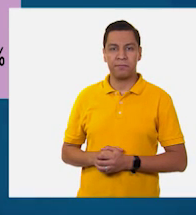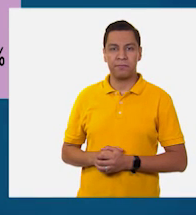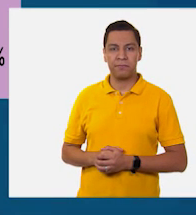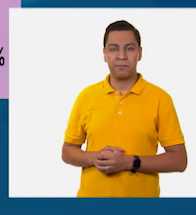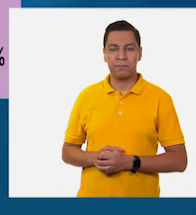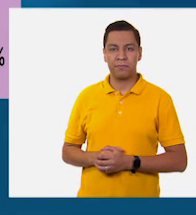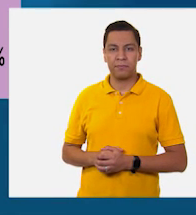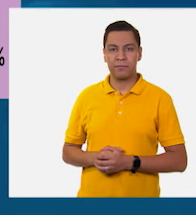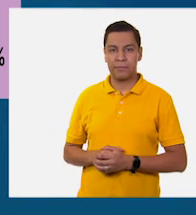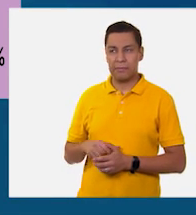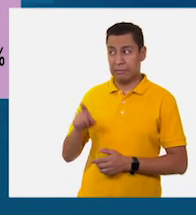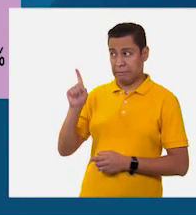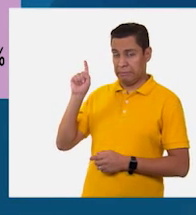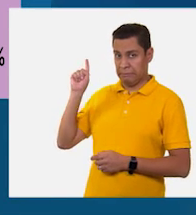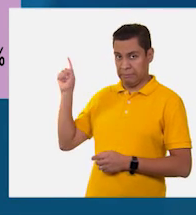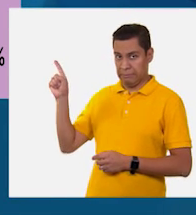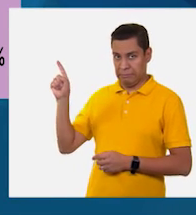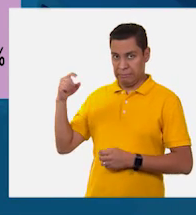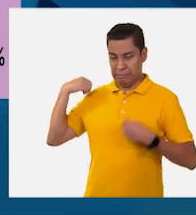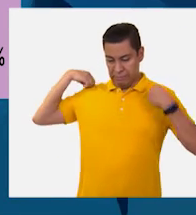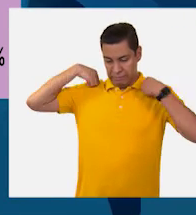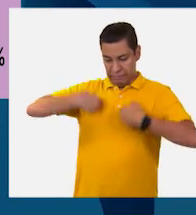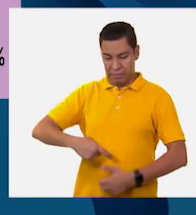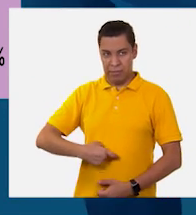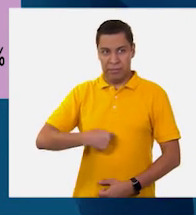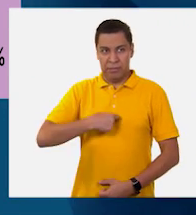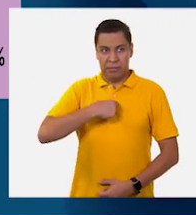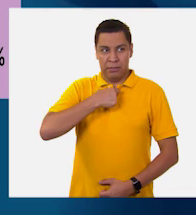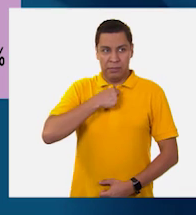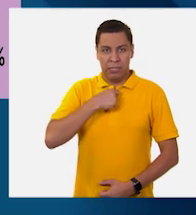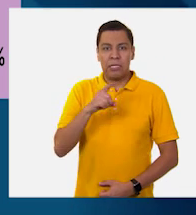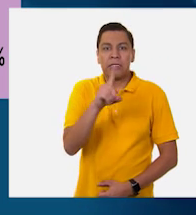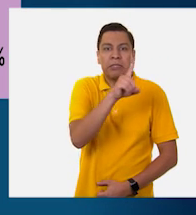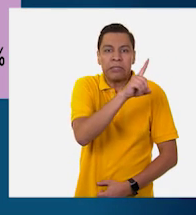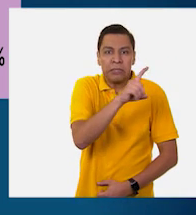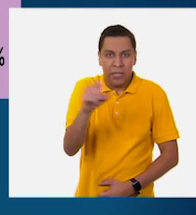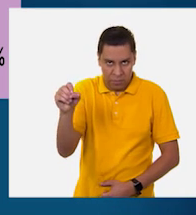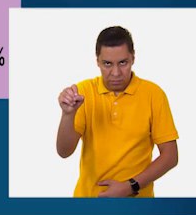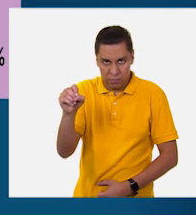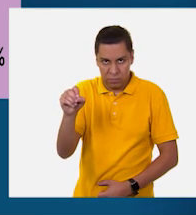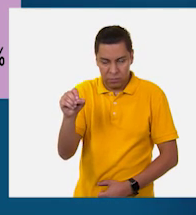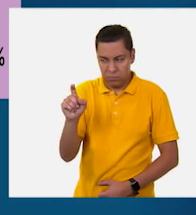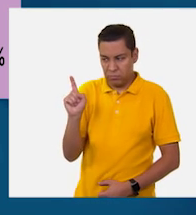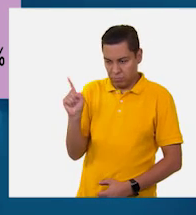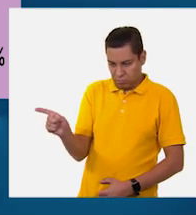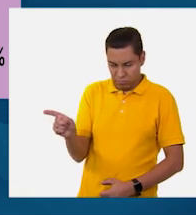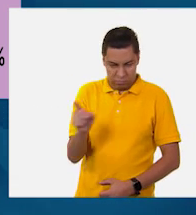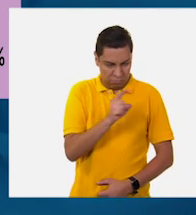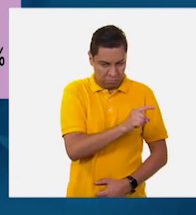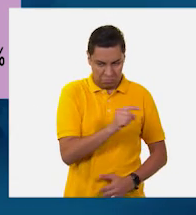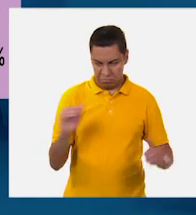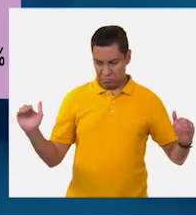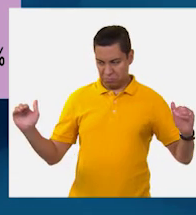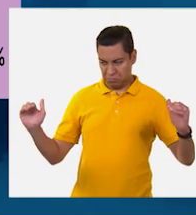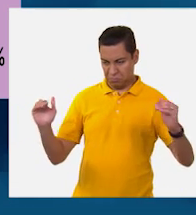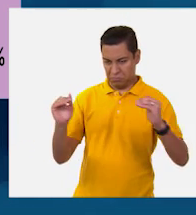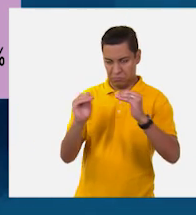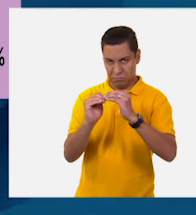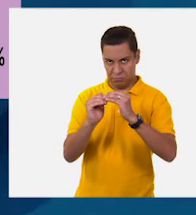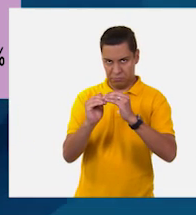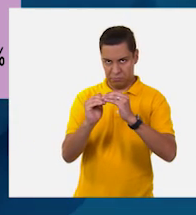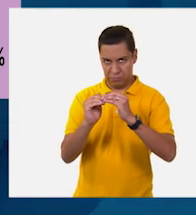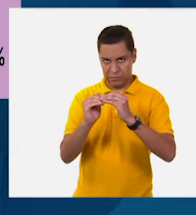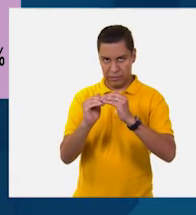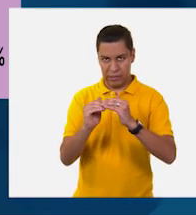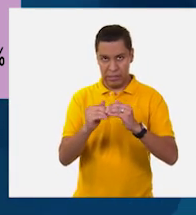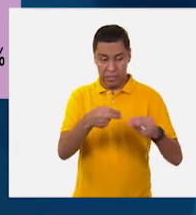Supongamos que cada suéter cuesta 100 pesos en ambas tiendas. Y como podemos ver, la tienda